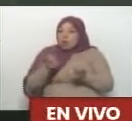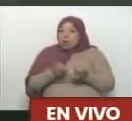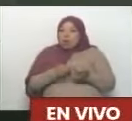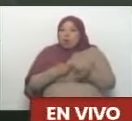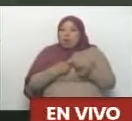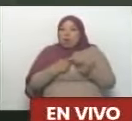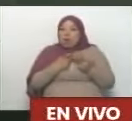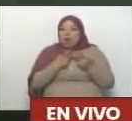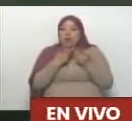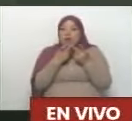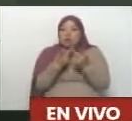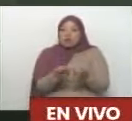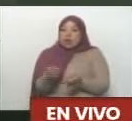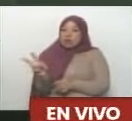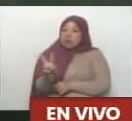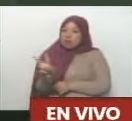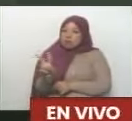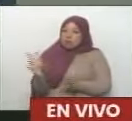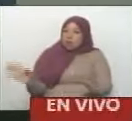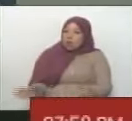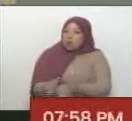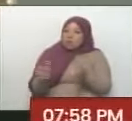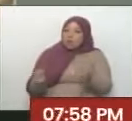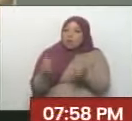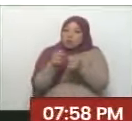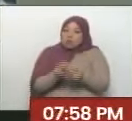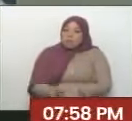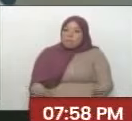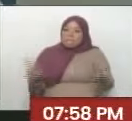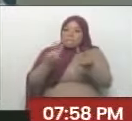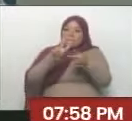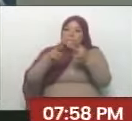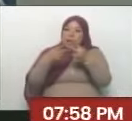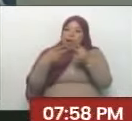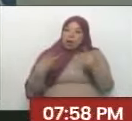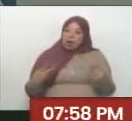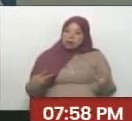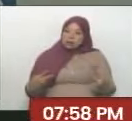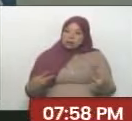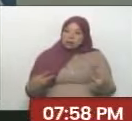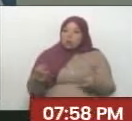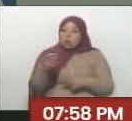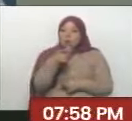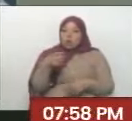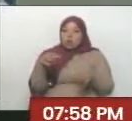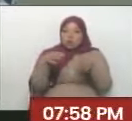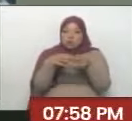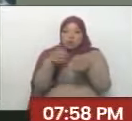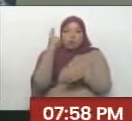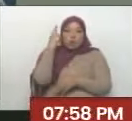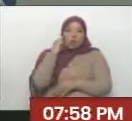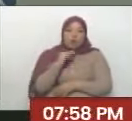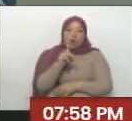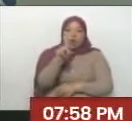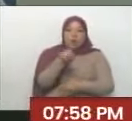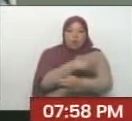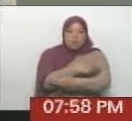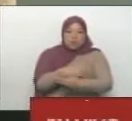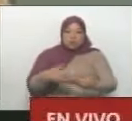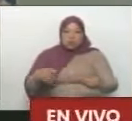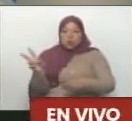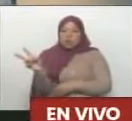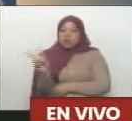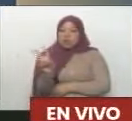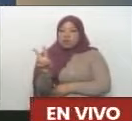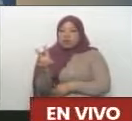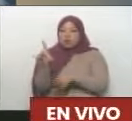real de qué queremos con el país y de la promoción de valores ya de paz. Fíjense, en los círculos bolivarianos hay más de 1 millón de venezolanos. No se